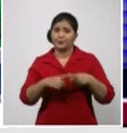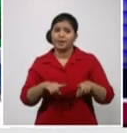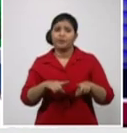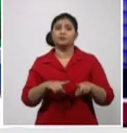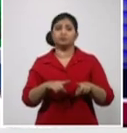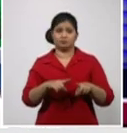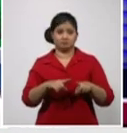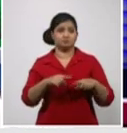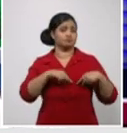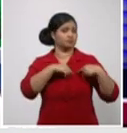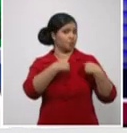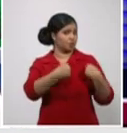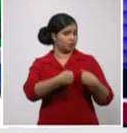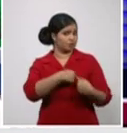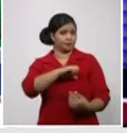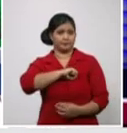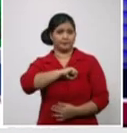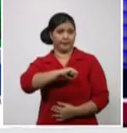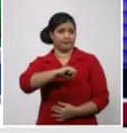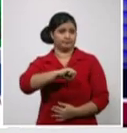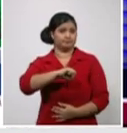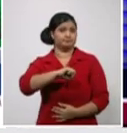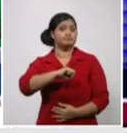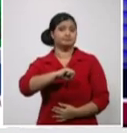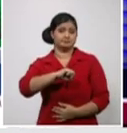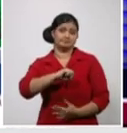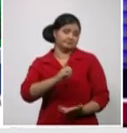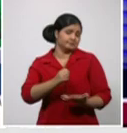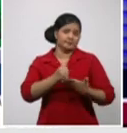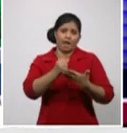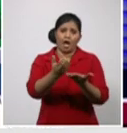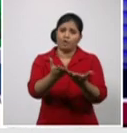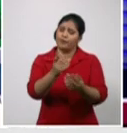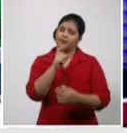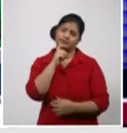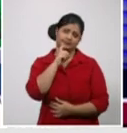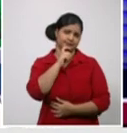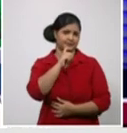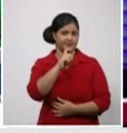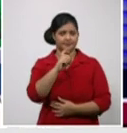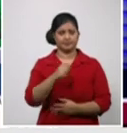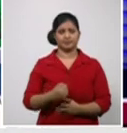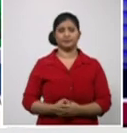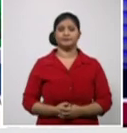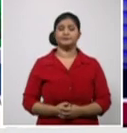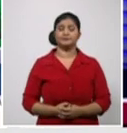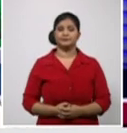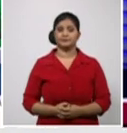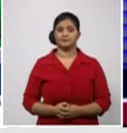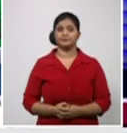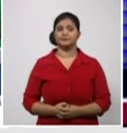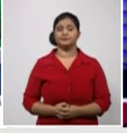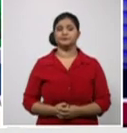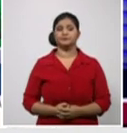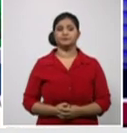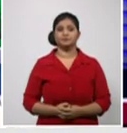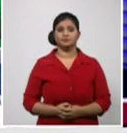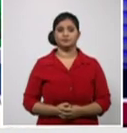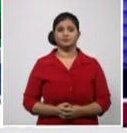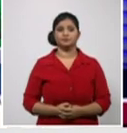parada cardiorrespiratoria, de la cual tampoco fue posible reanimarla con las maniobras que se